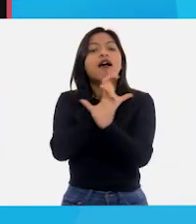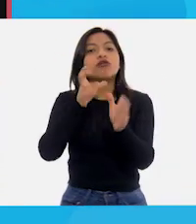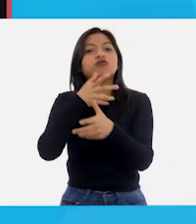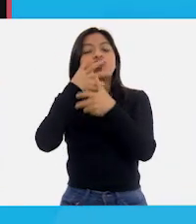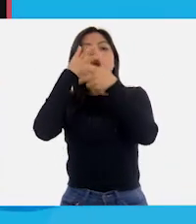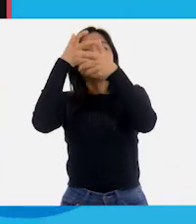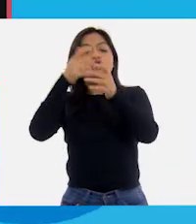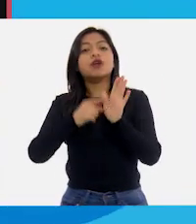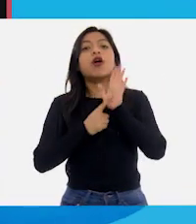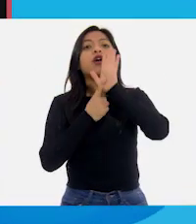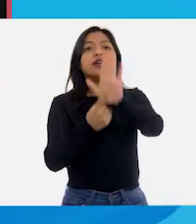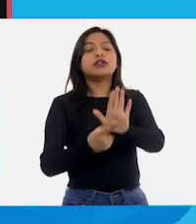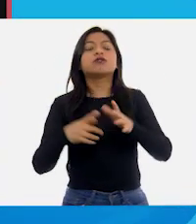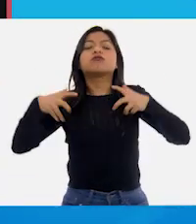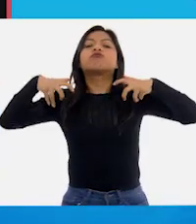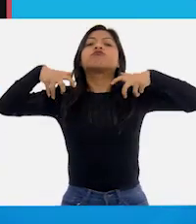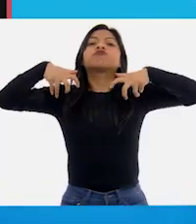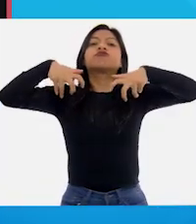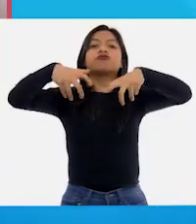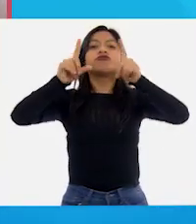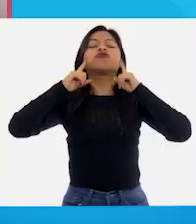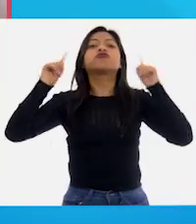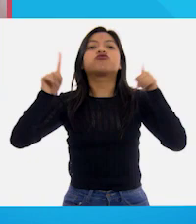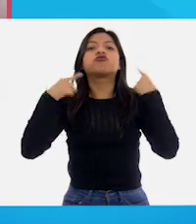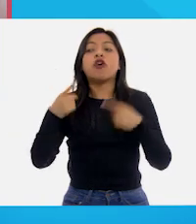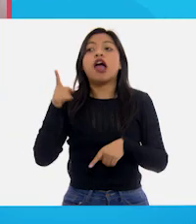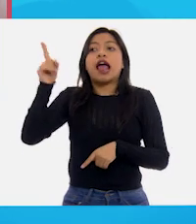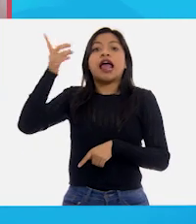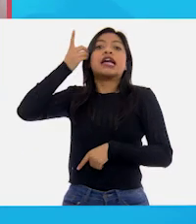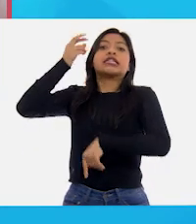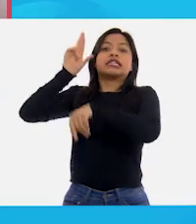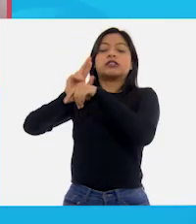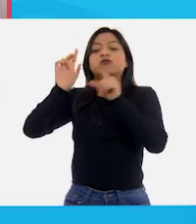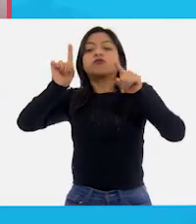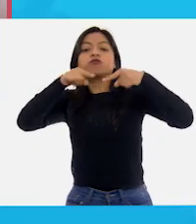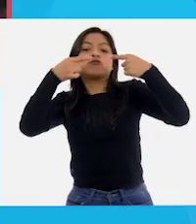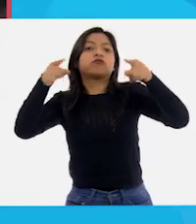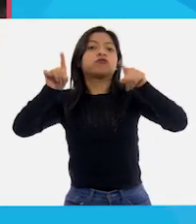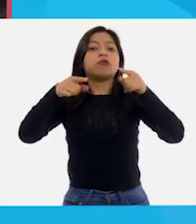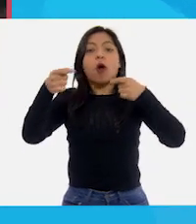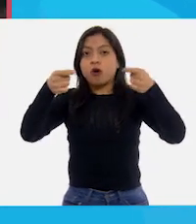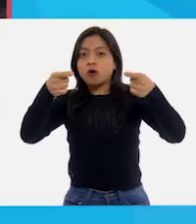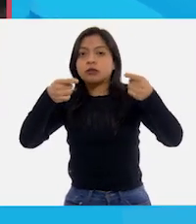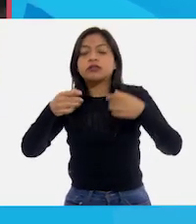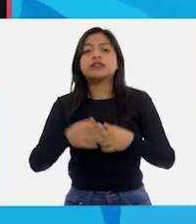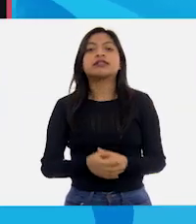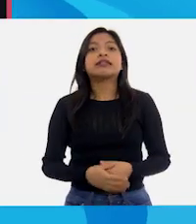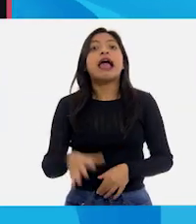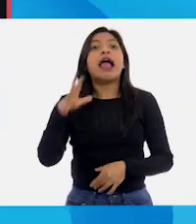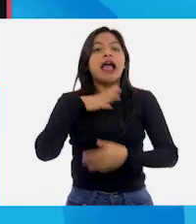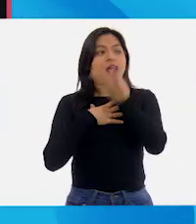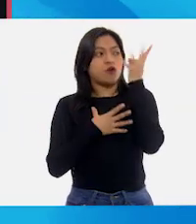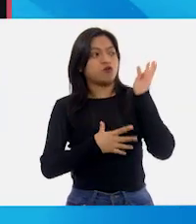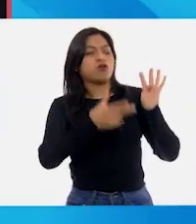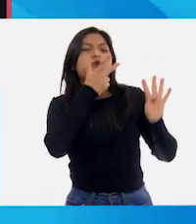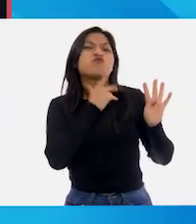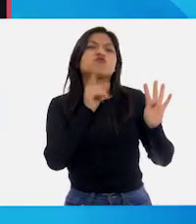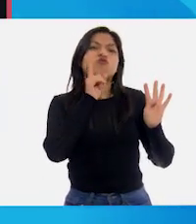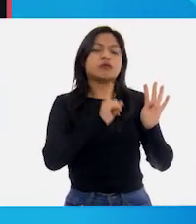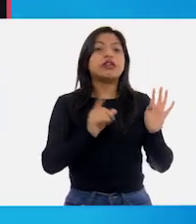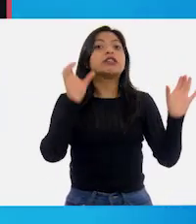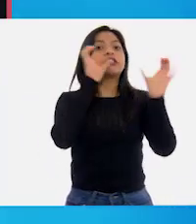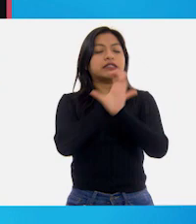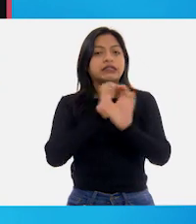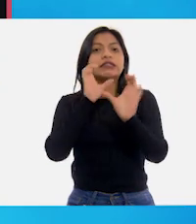representa con una orquesta, con un director dirigiéndonos a todos. Hay varios cantantes.